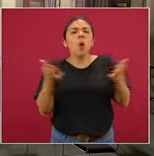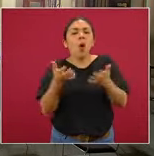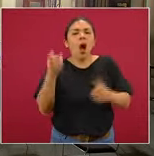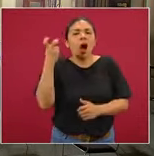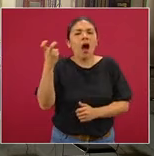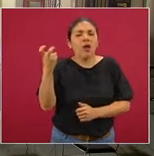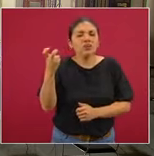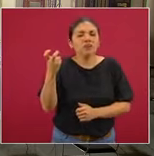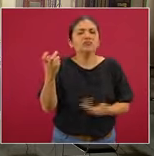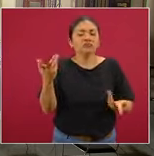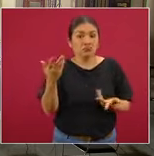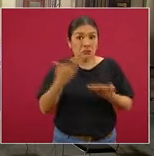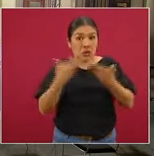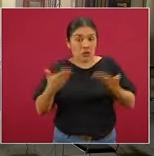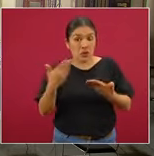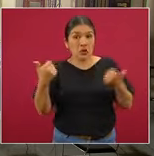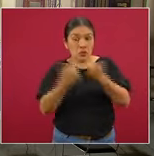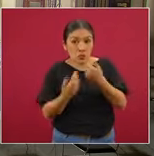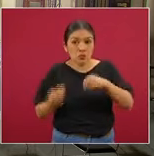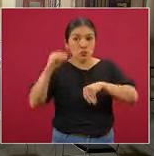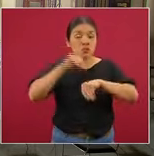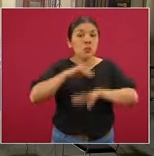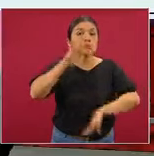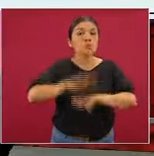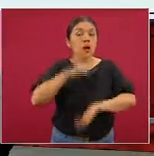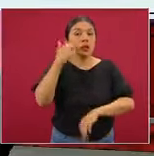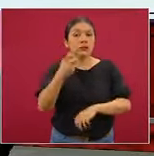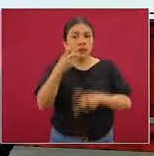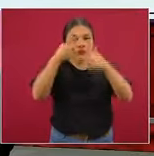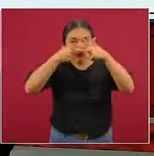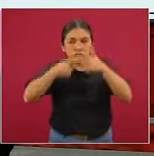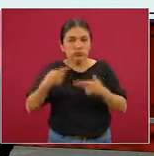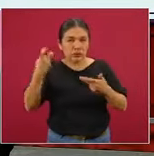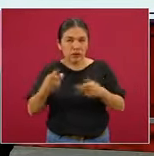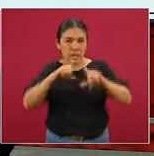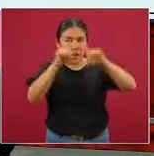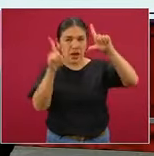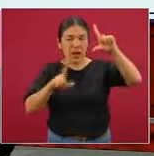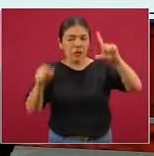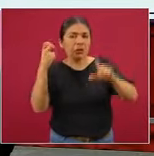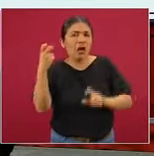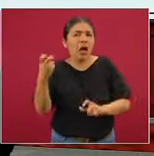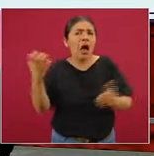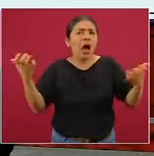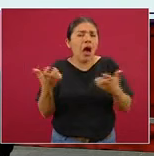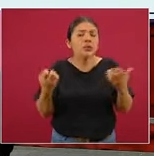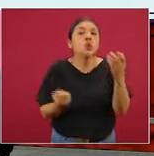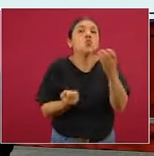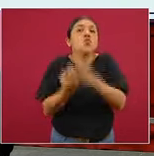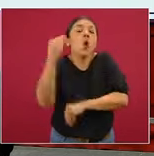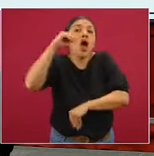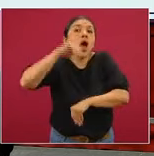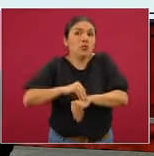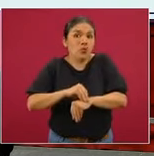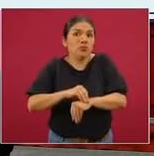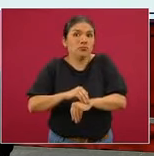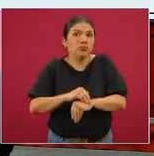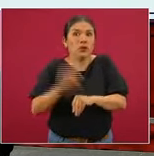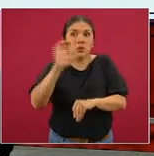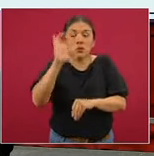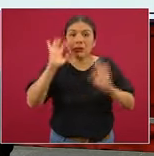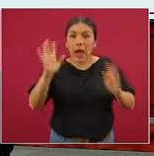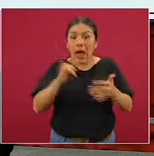y que además ahora lo vamos a integrar a la estadística nacional, dado que es un ejercicio nuevo en función de cuando se